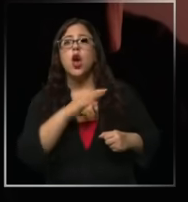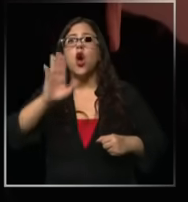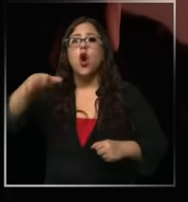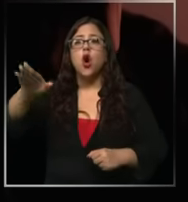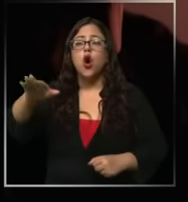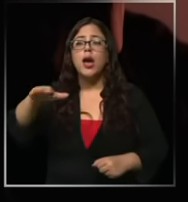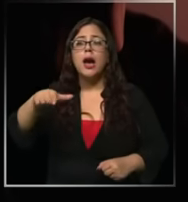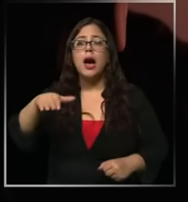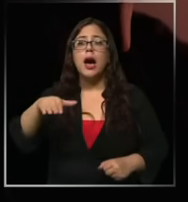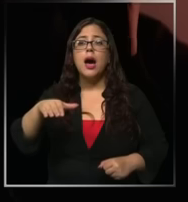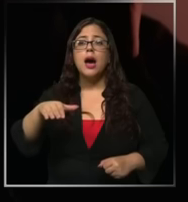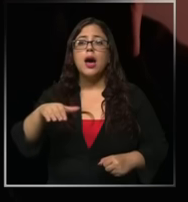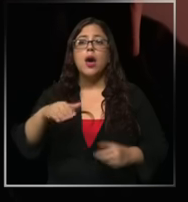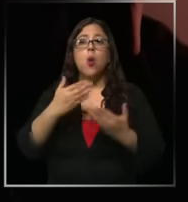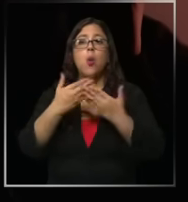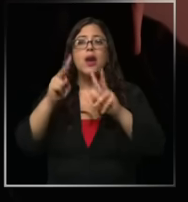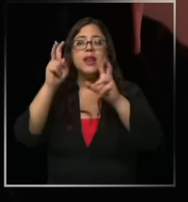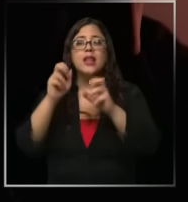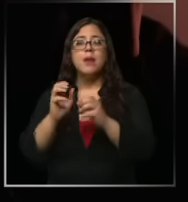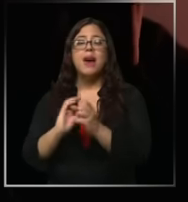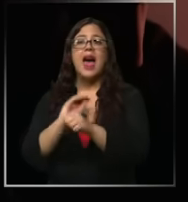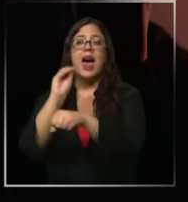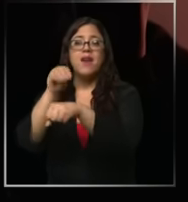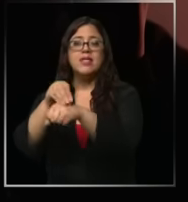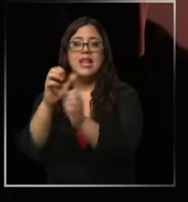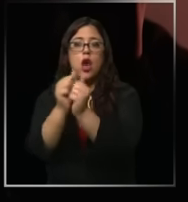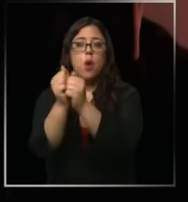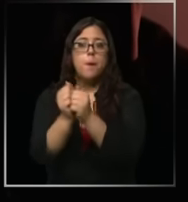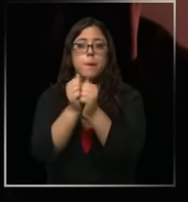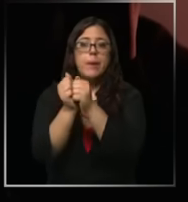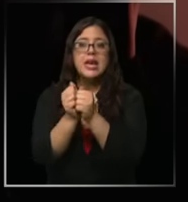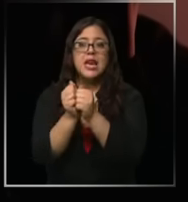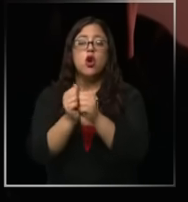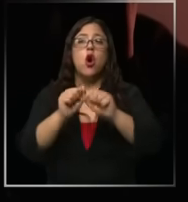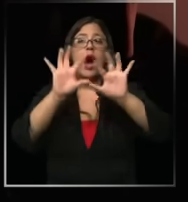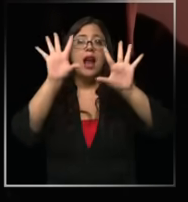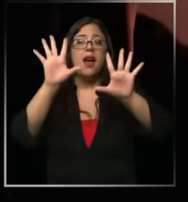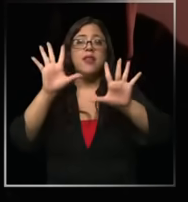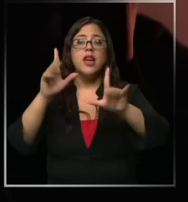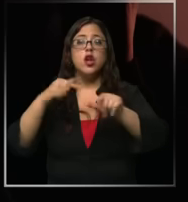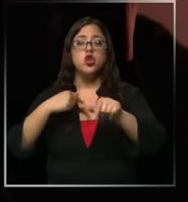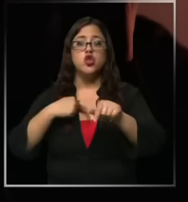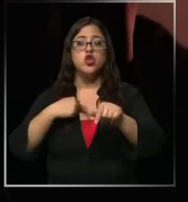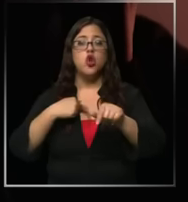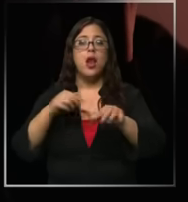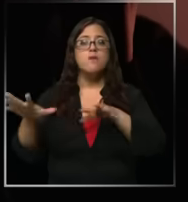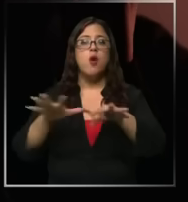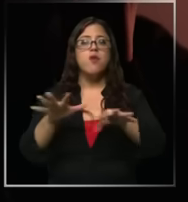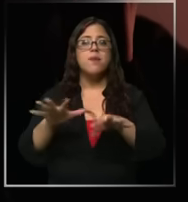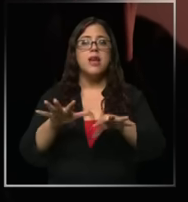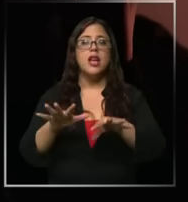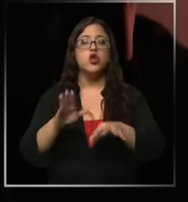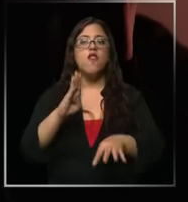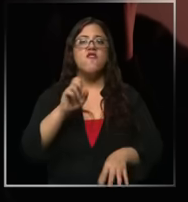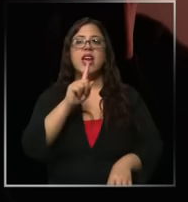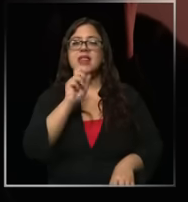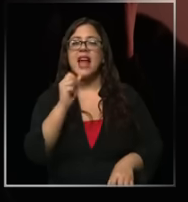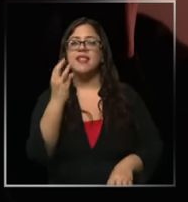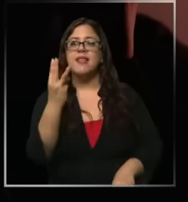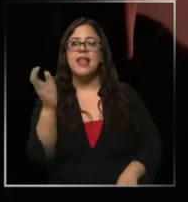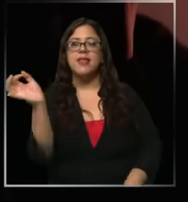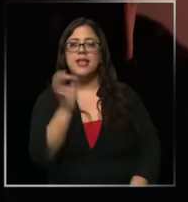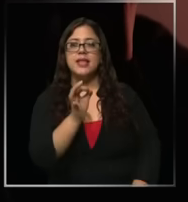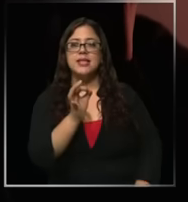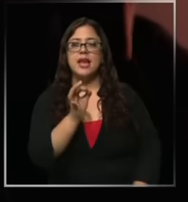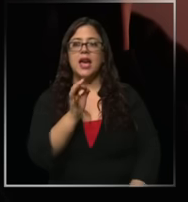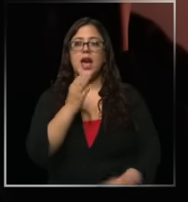oiga, cualquier cosa comunícale al colega. A las 10 yo voy a hacer un movimiento ahí para quedarme en Beta 3. Cuando